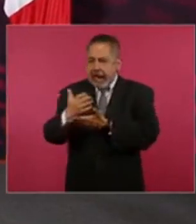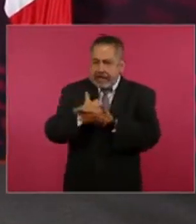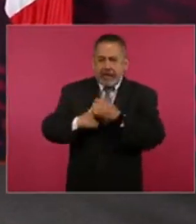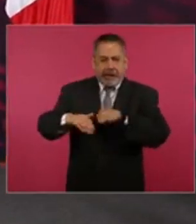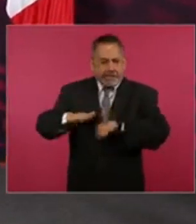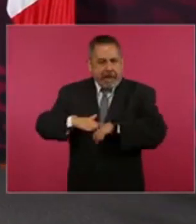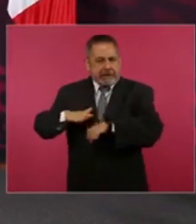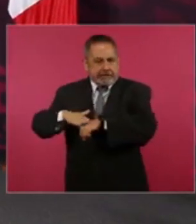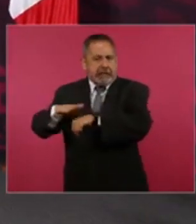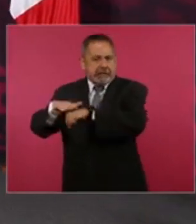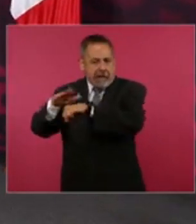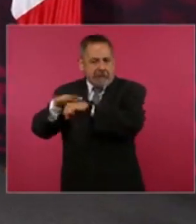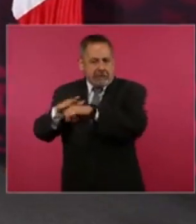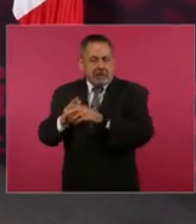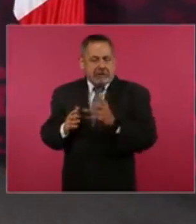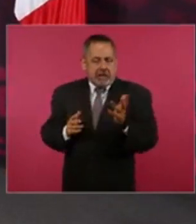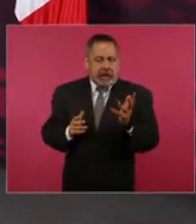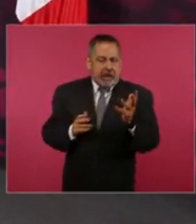para